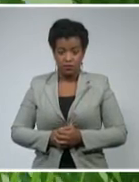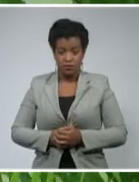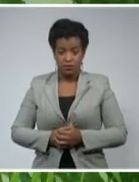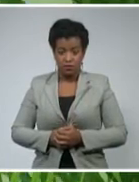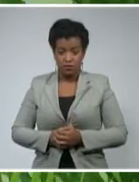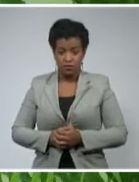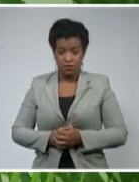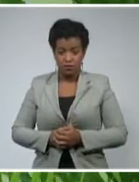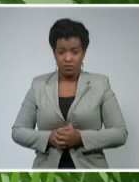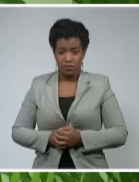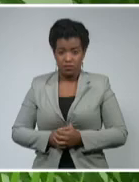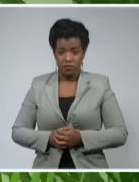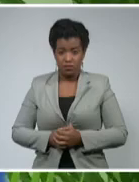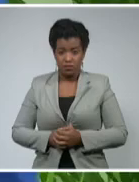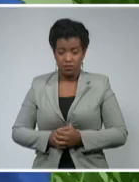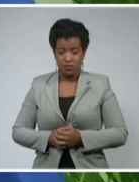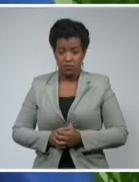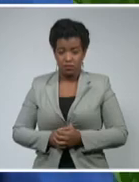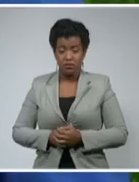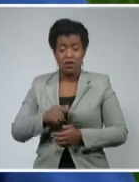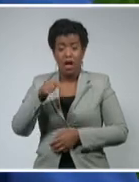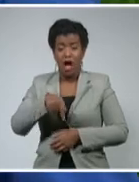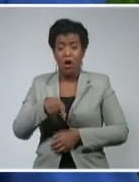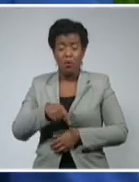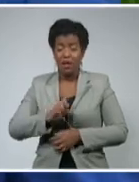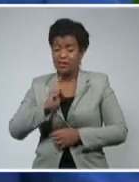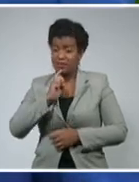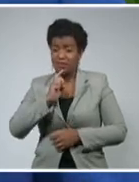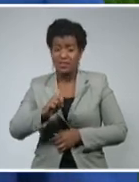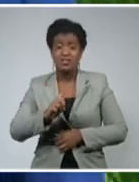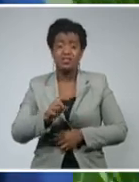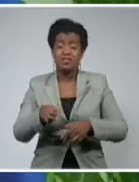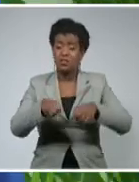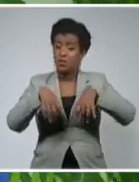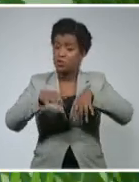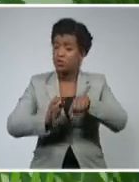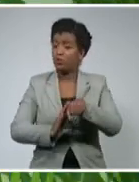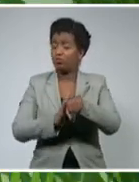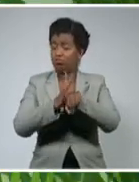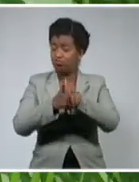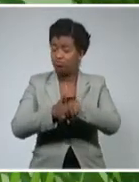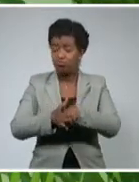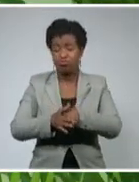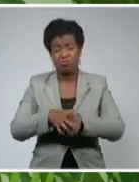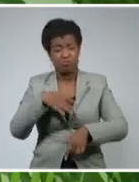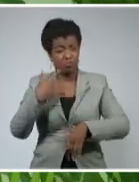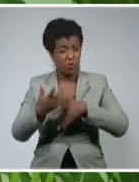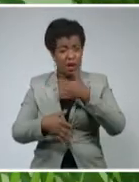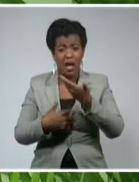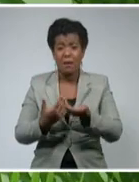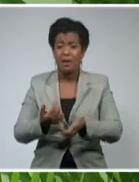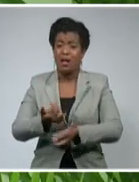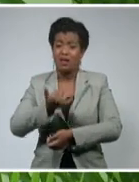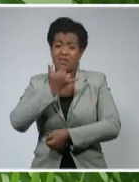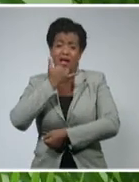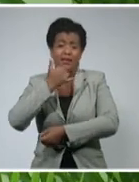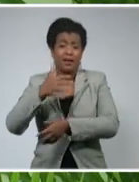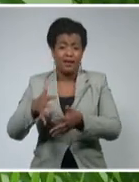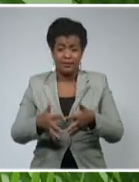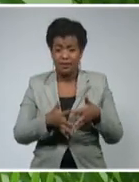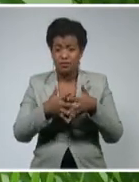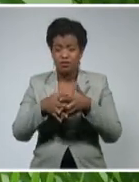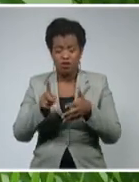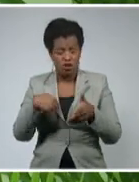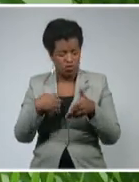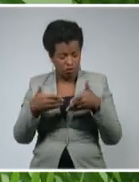medio también de las peores coyunturas, amenazas, agresiones, se haya dado tanto